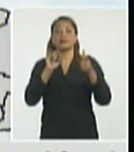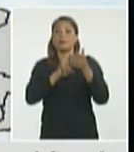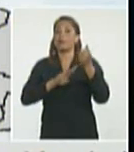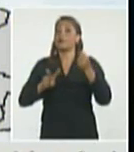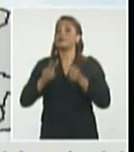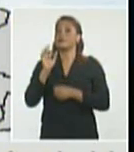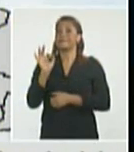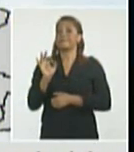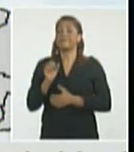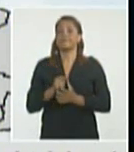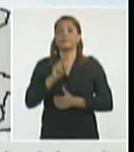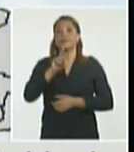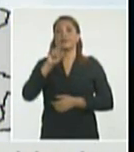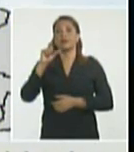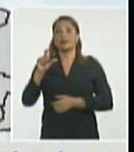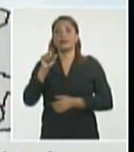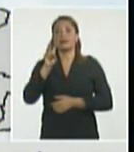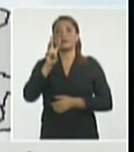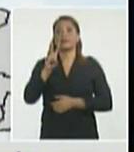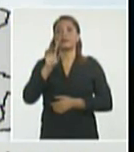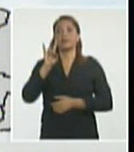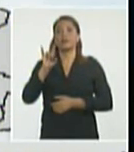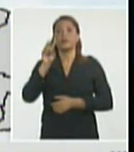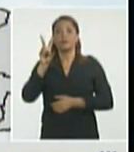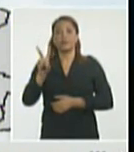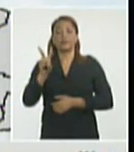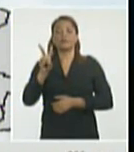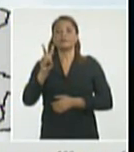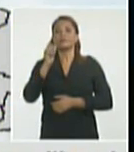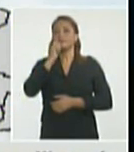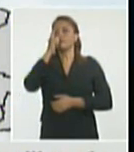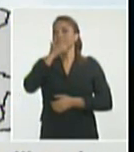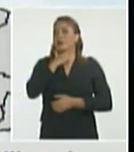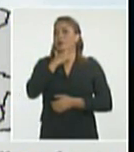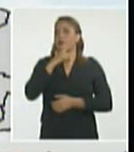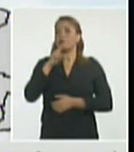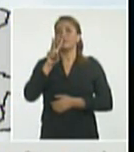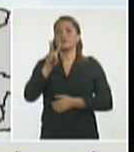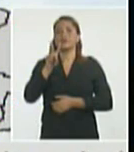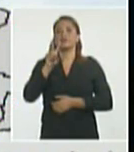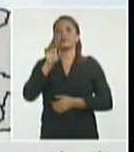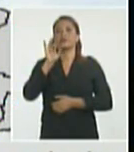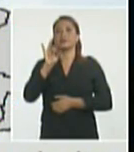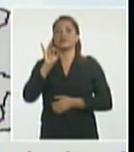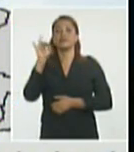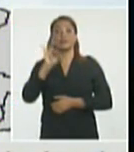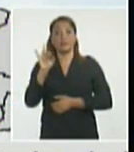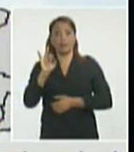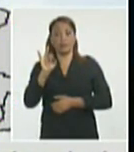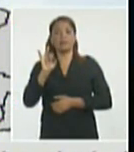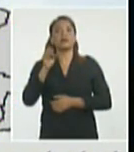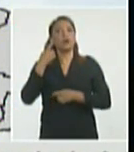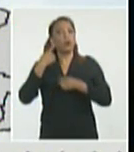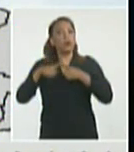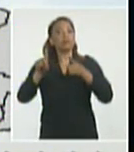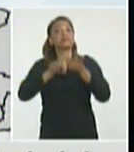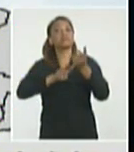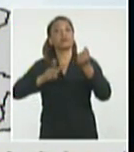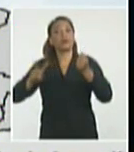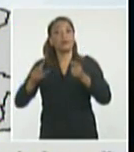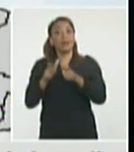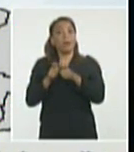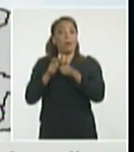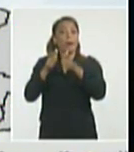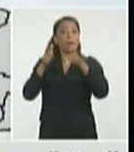Villa Clara, 392. Ciego de Ávila, 277, el otro territorio de nuestro país